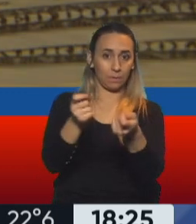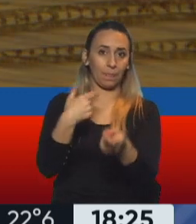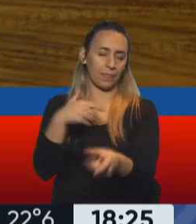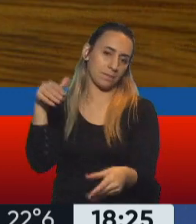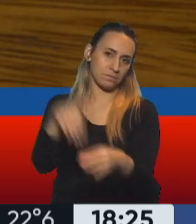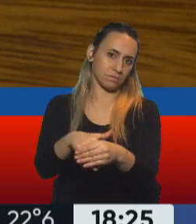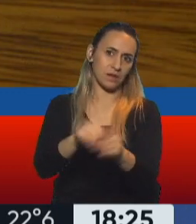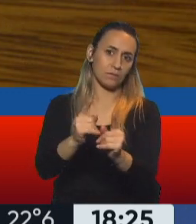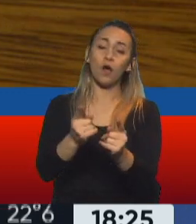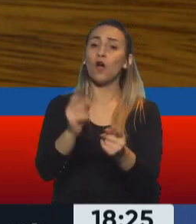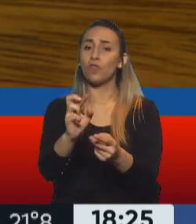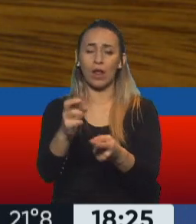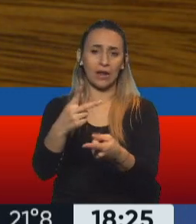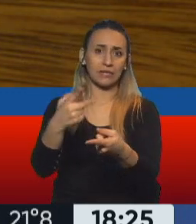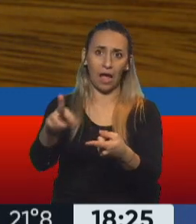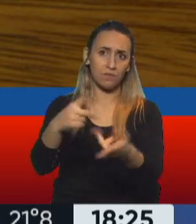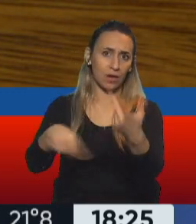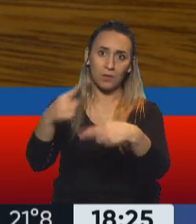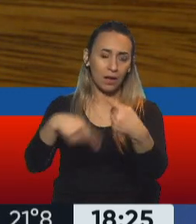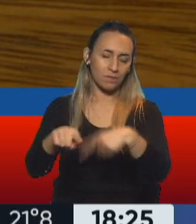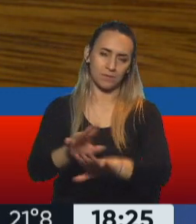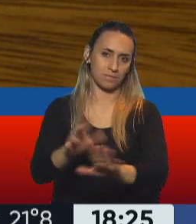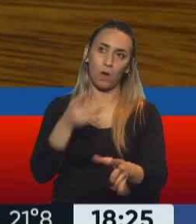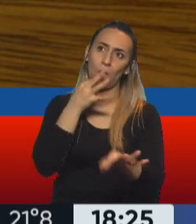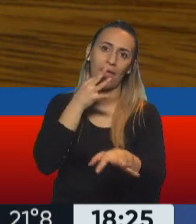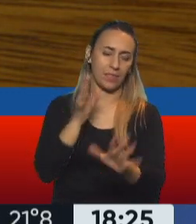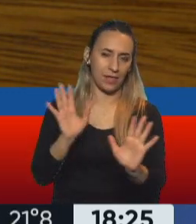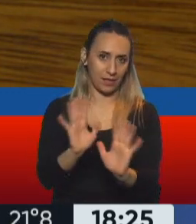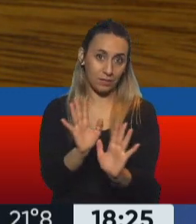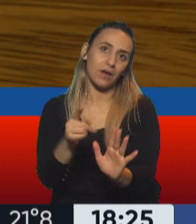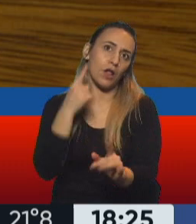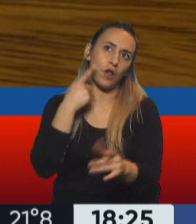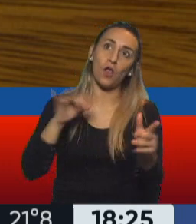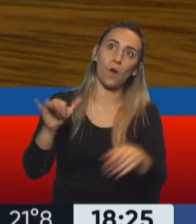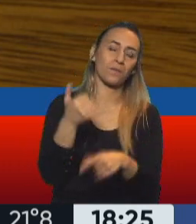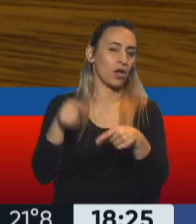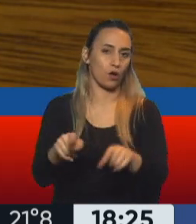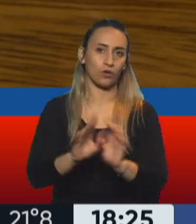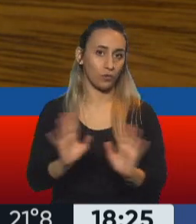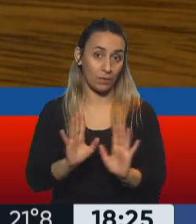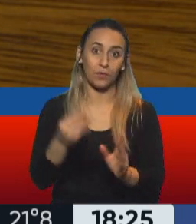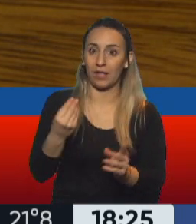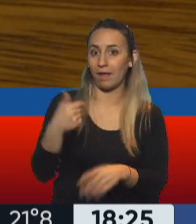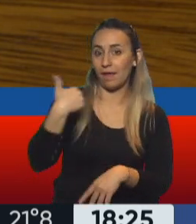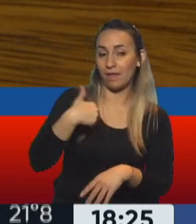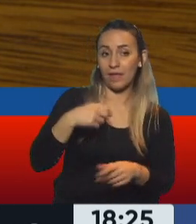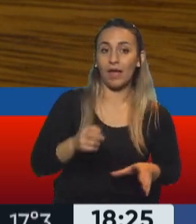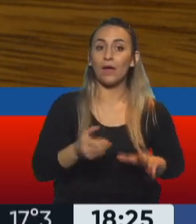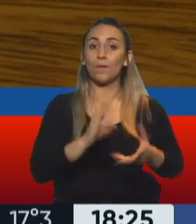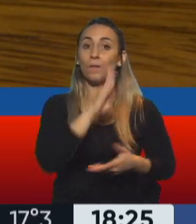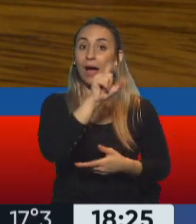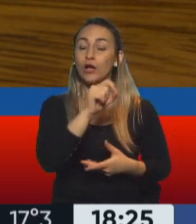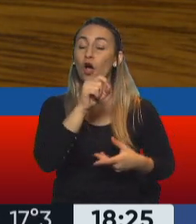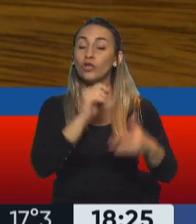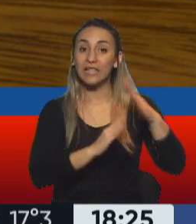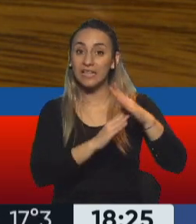dentro del mercado de cambio, bueno, vendiendo dólares, a lo que igual tampoco es ideal, justamente porque se están yendo los dólares de las reservas del Banco Central. Bien.